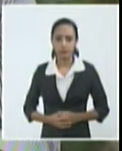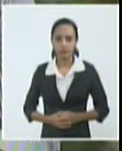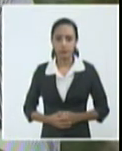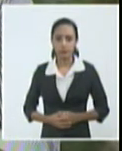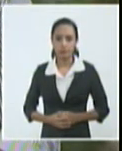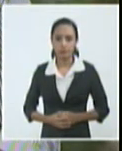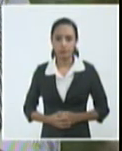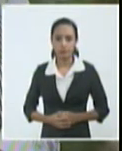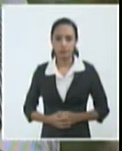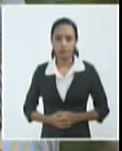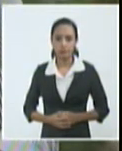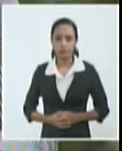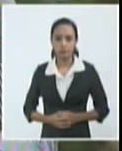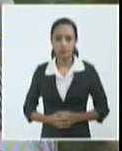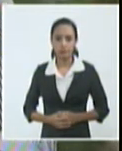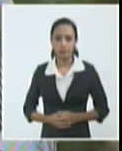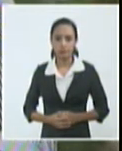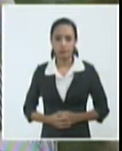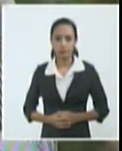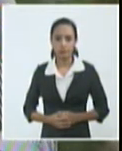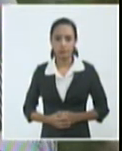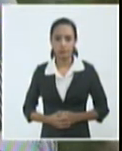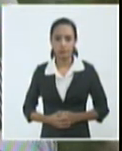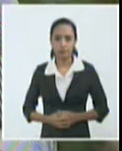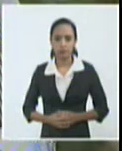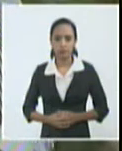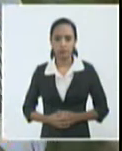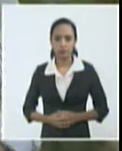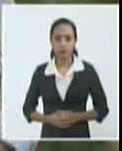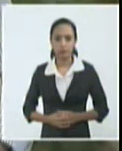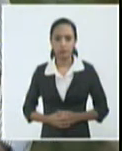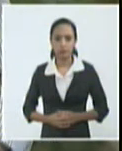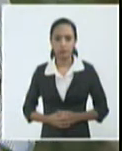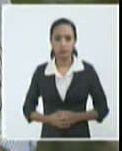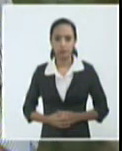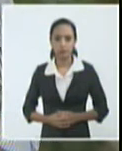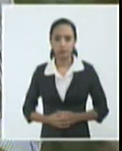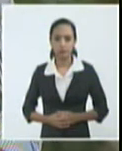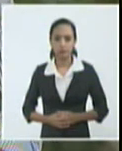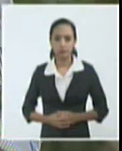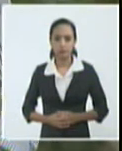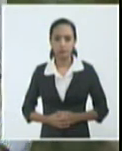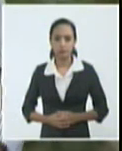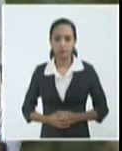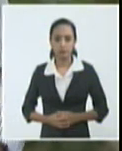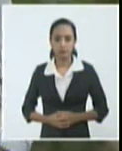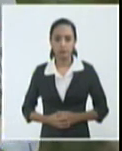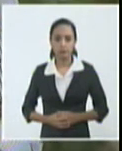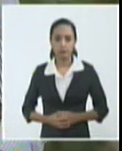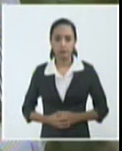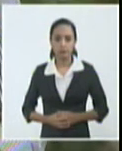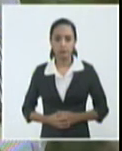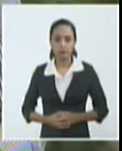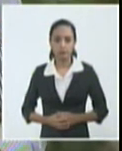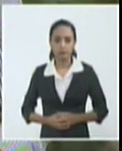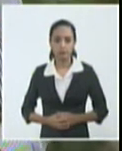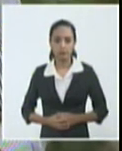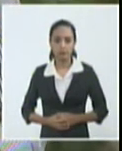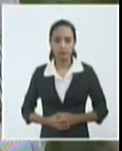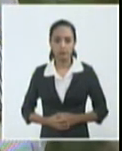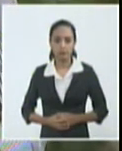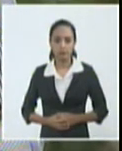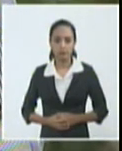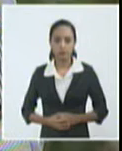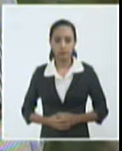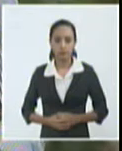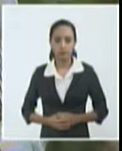candidato vacunal, que es Mambisa, que viene también con muy buenas perspectivas y que los resultados previos que se tienen, que todavía no están completos, dan